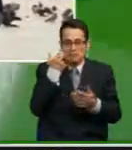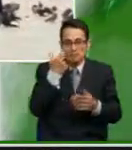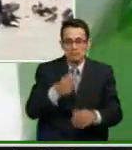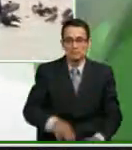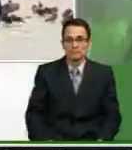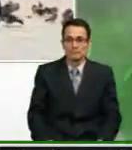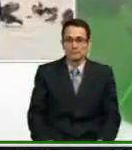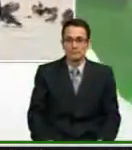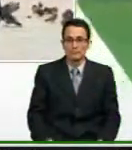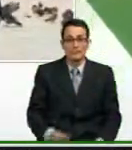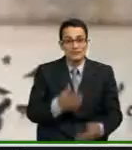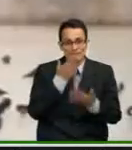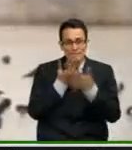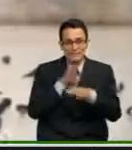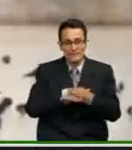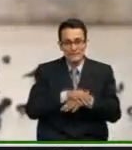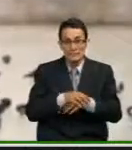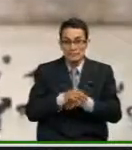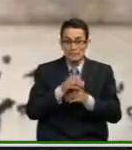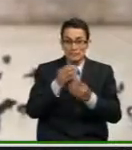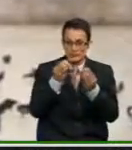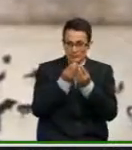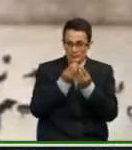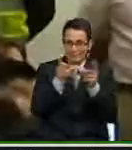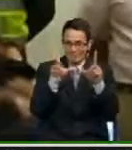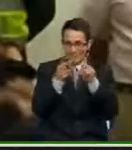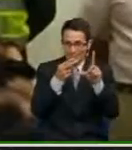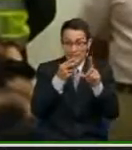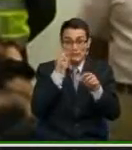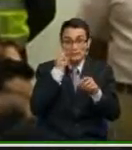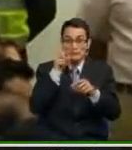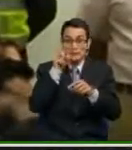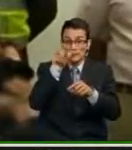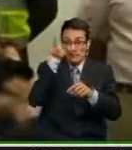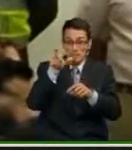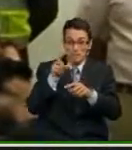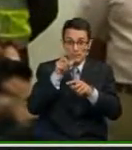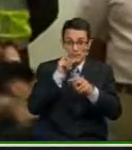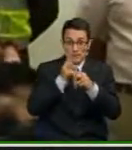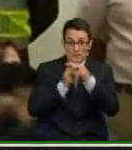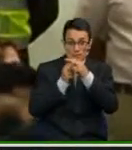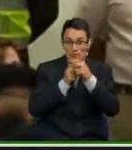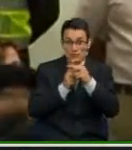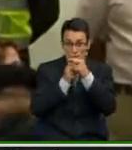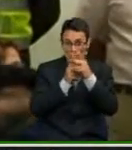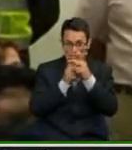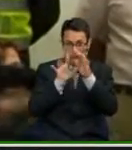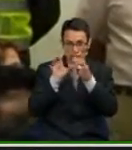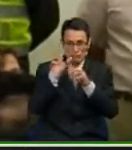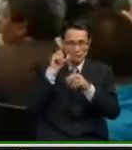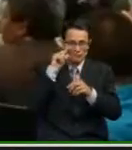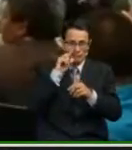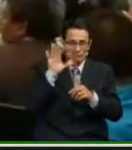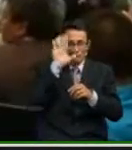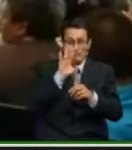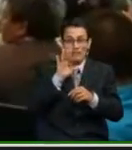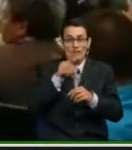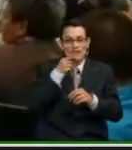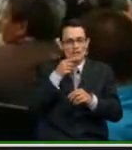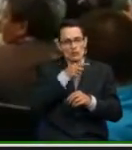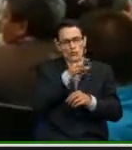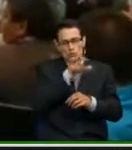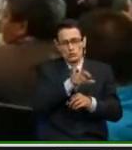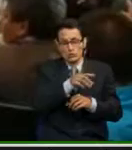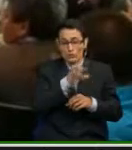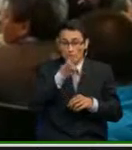Gracias, compañeros y televidentes del canal TRO. Pues el Procurador General de la Nación ha dicho que su solidaridad con Ramón Cabrales es grande en